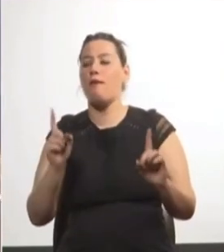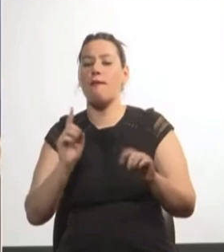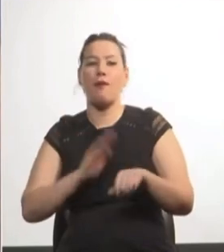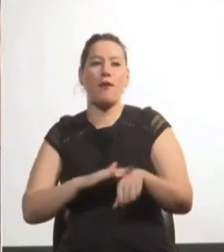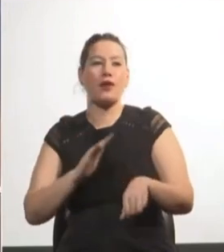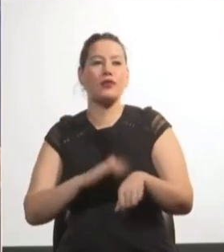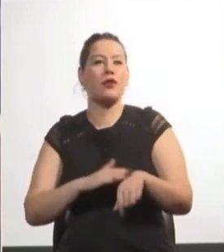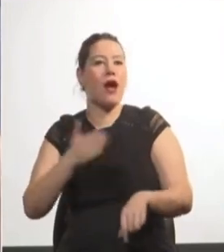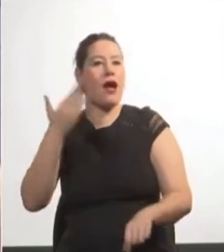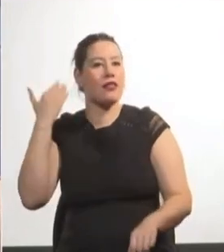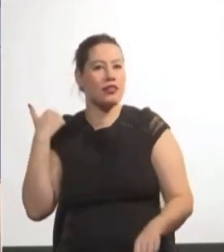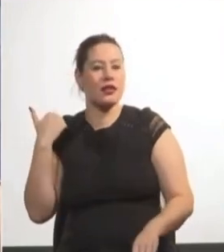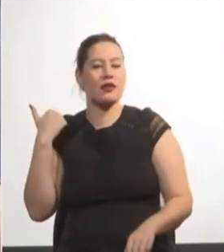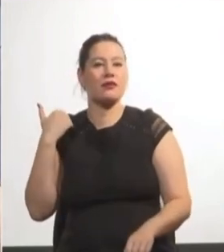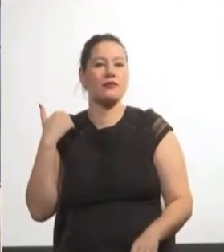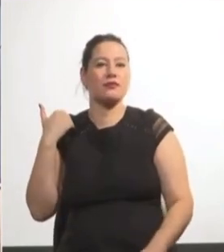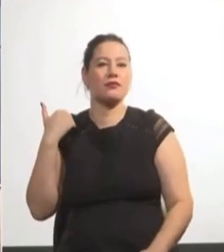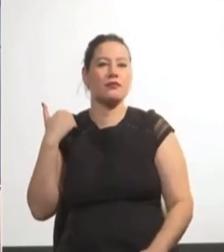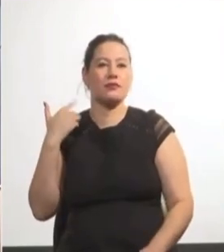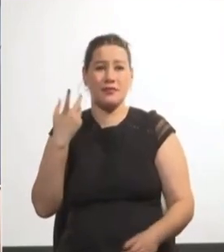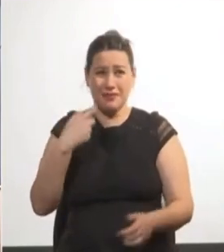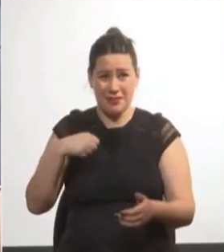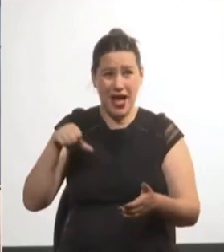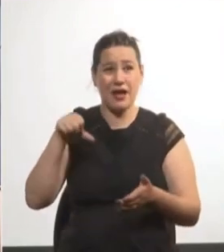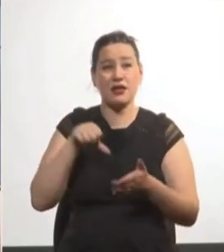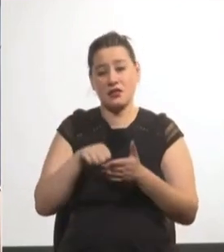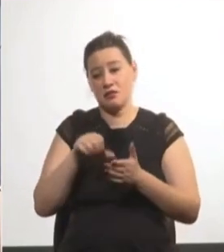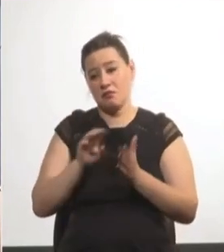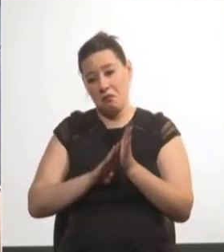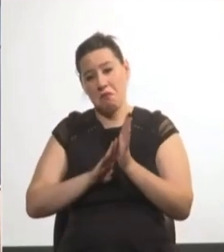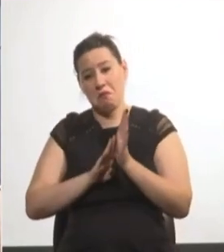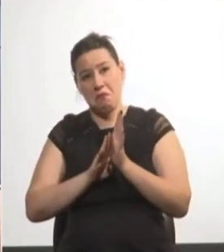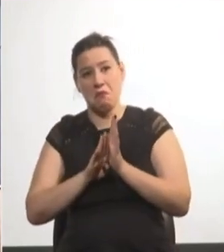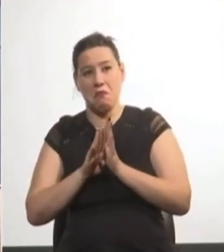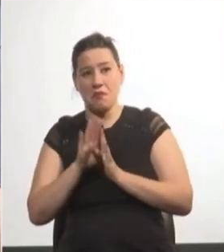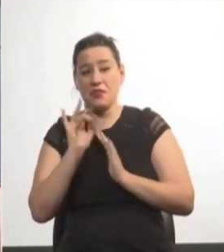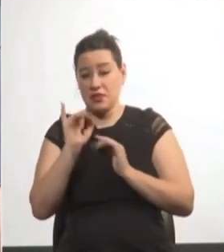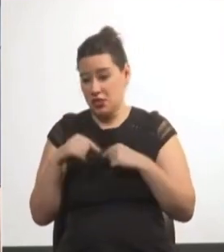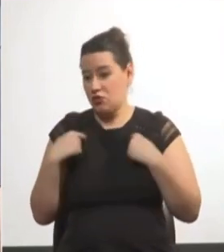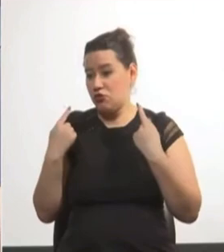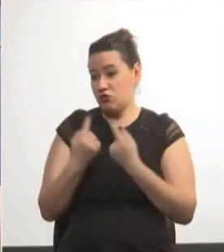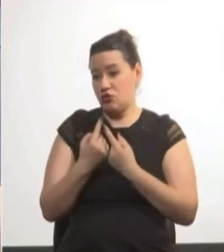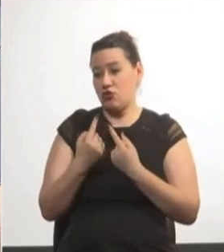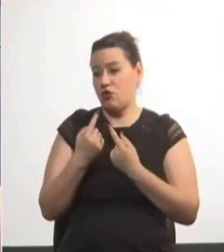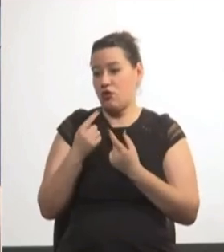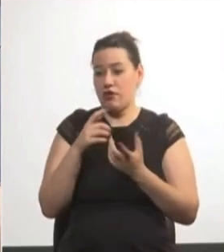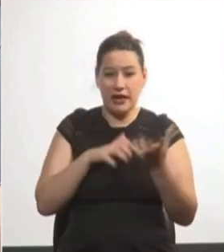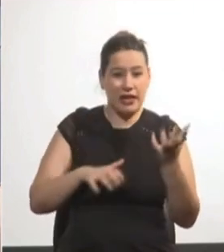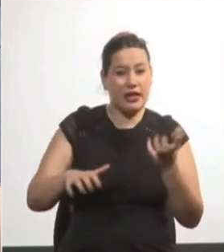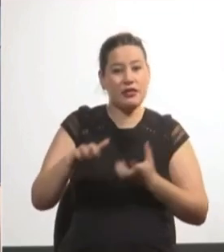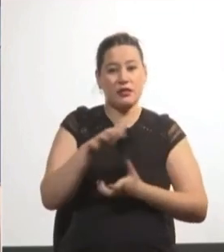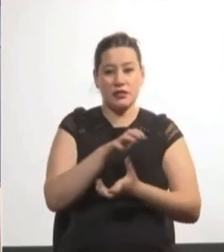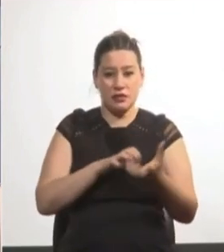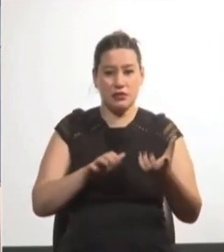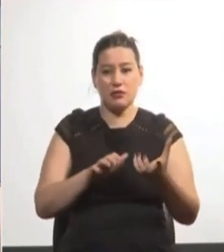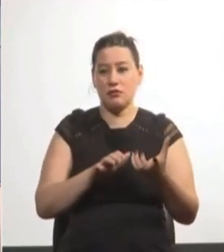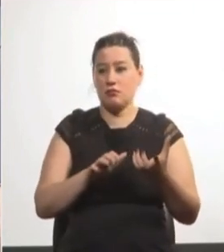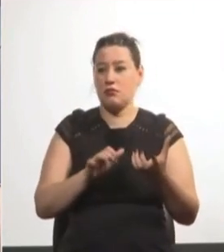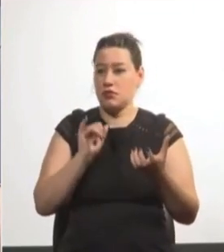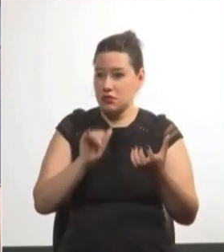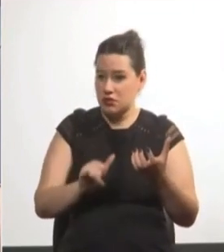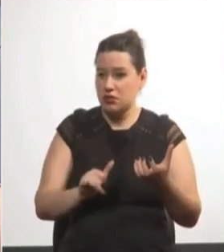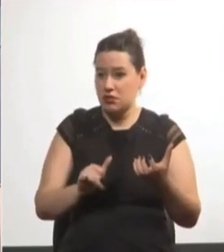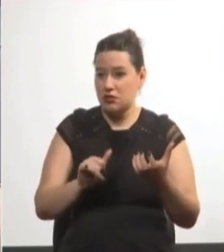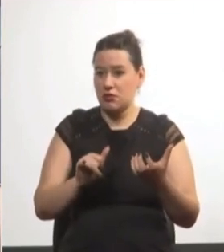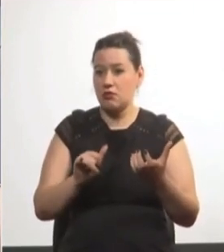momento hayamos encontrado un país en crecimiento, porque efectivamente veníamos de una crisis, porque efectivamente recibimos